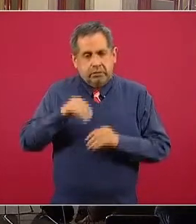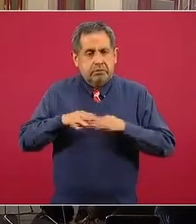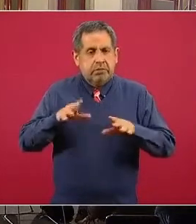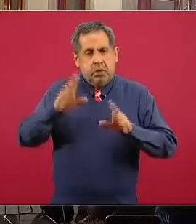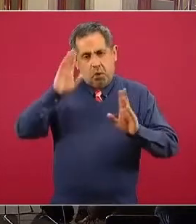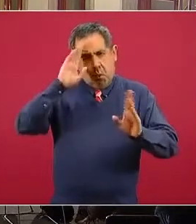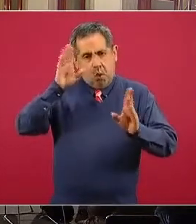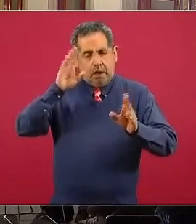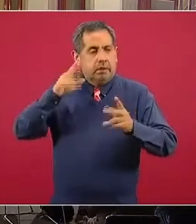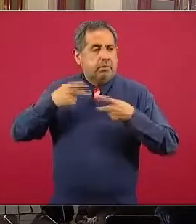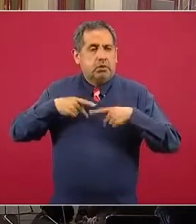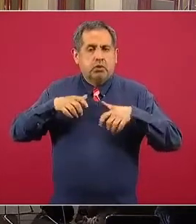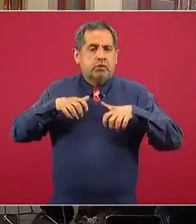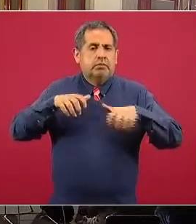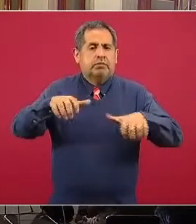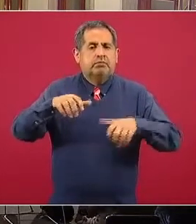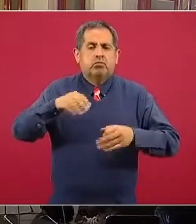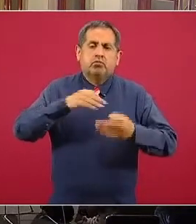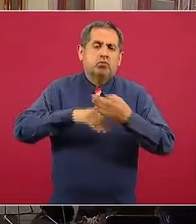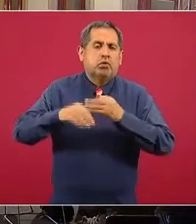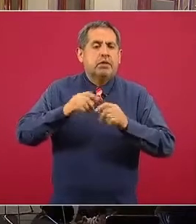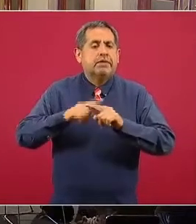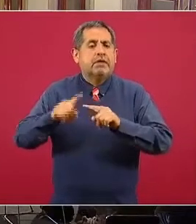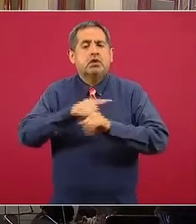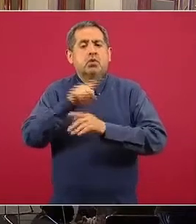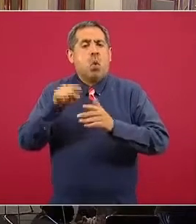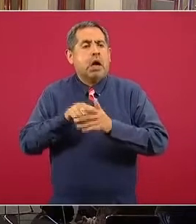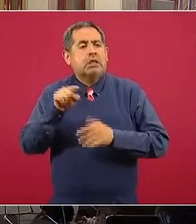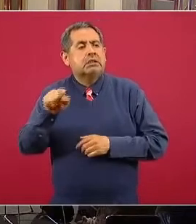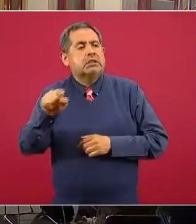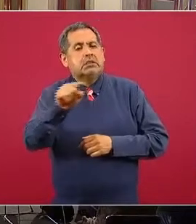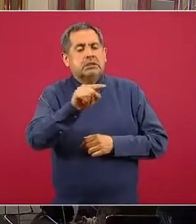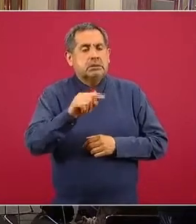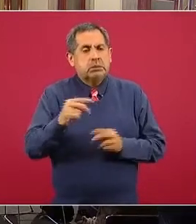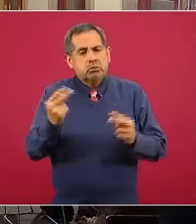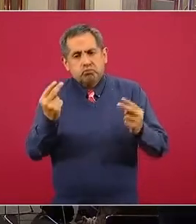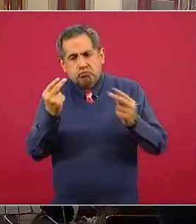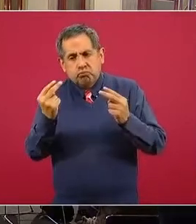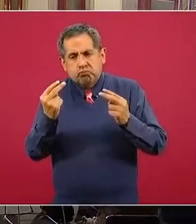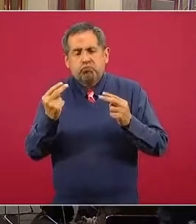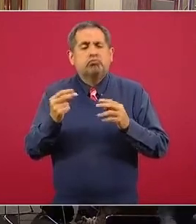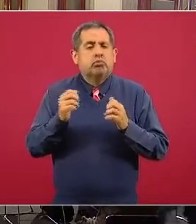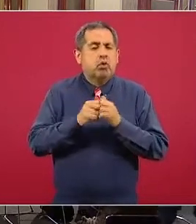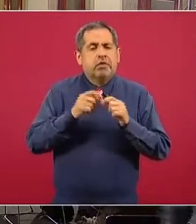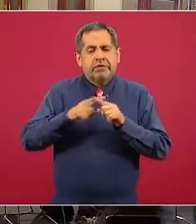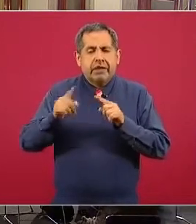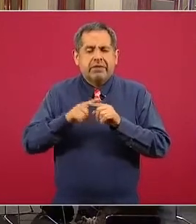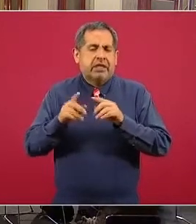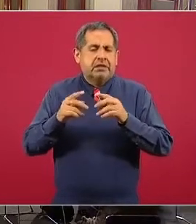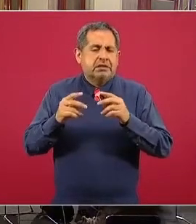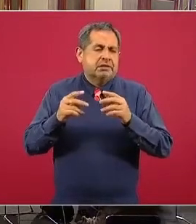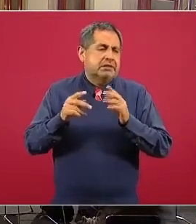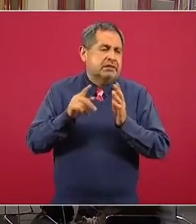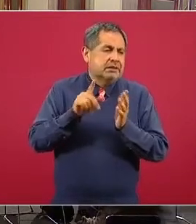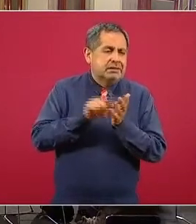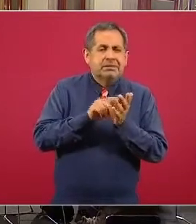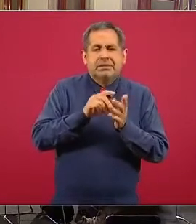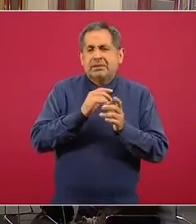saludo también a todas las personas que desde diferentes lugares observan a través de diferentes medios también esta